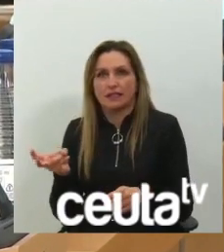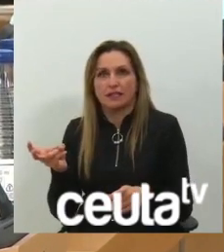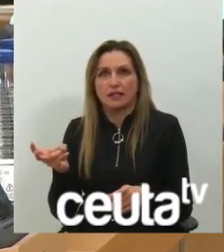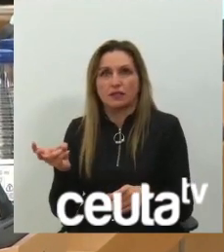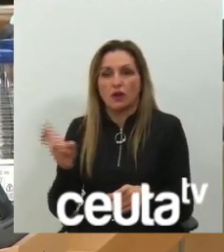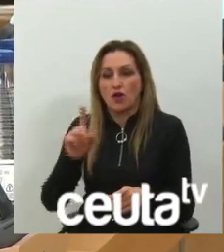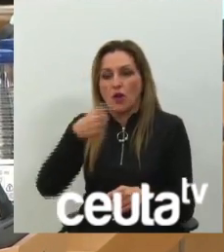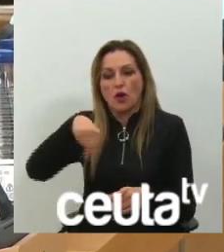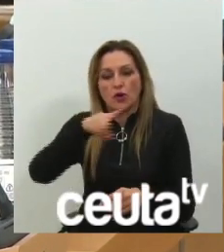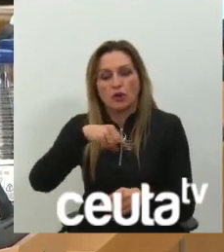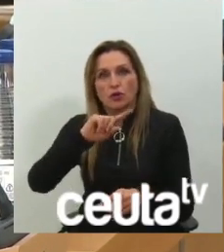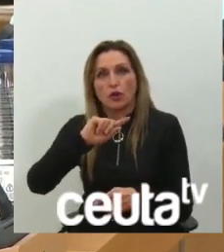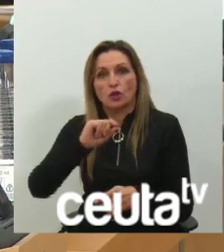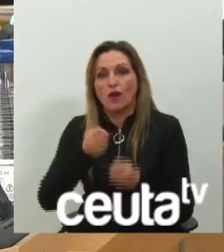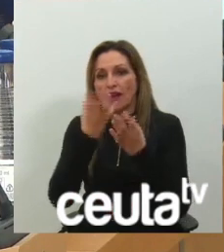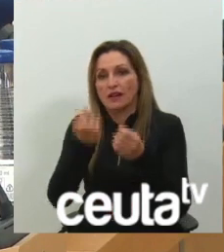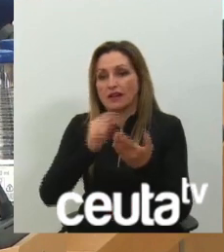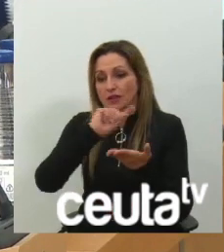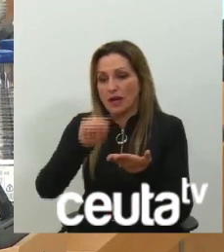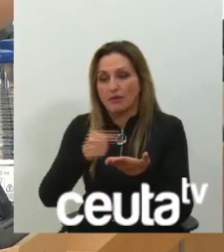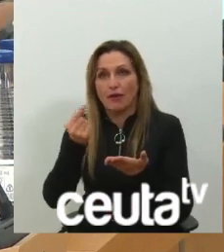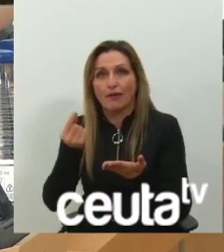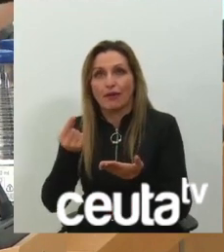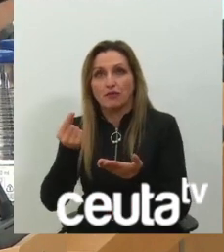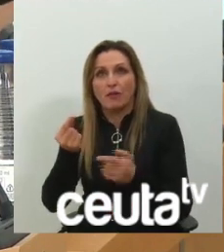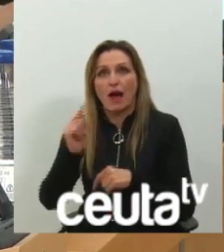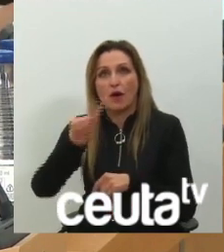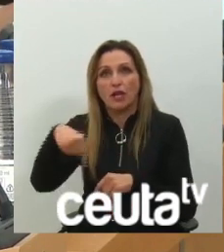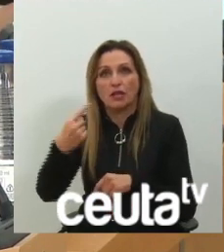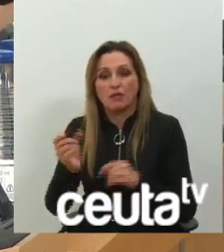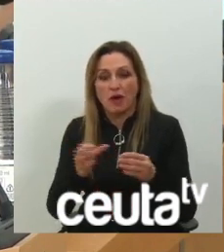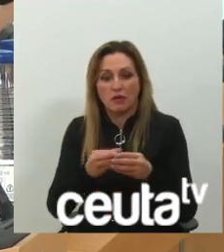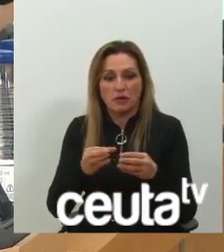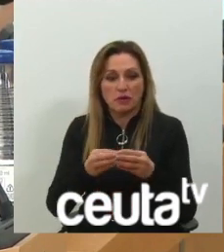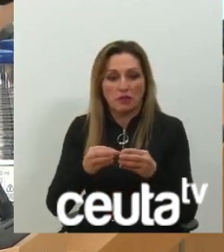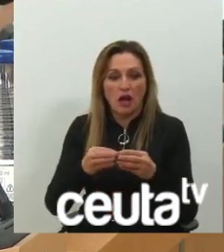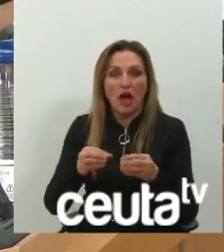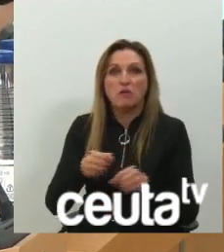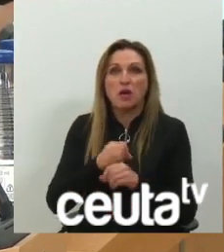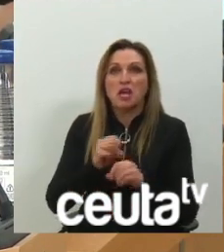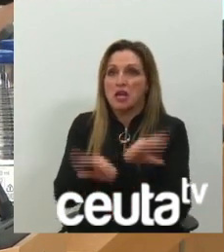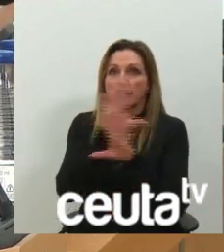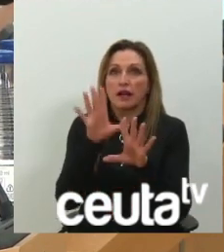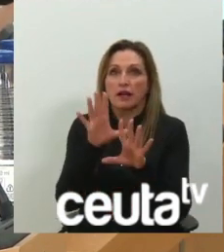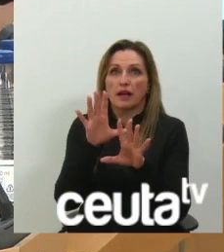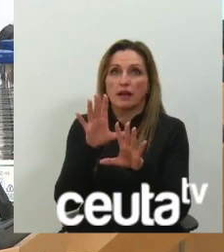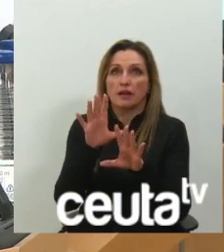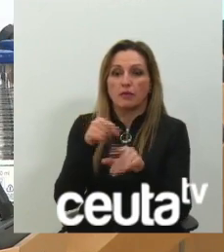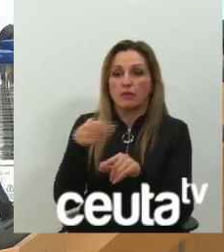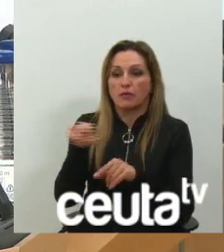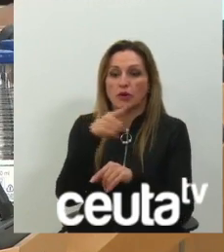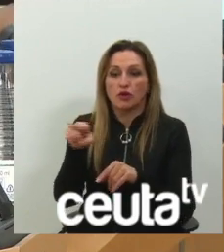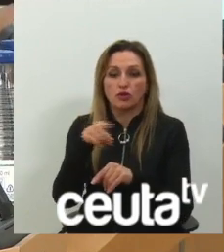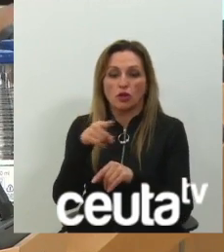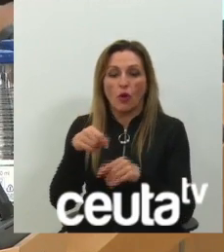hemos firmado esa declaración y nuestro partido ha explicitado sus posturas de forma muy clara muy clara que ustedes que utilicen al faro de ceuta